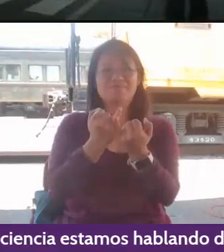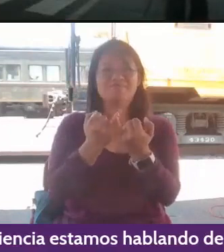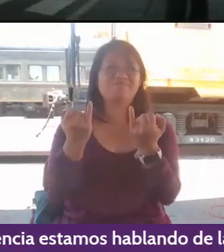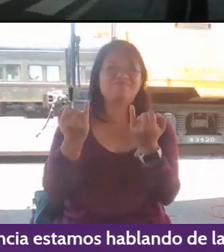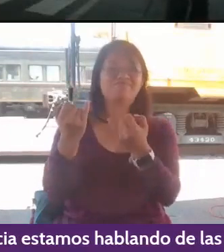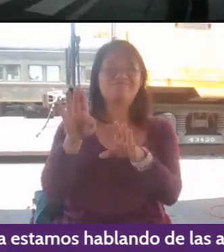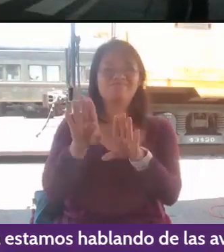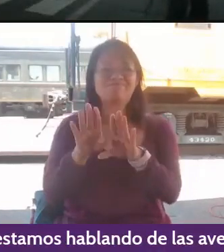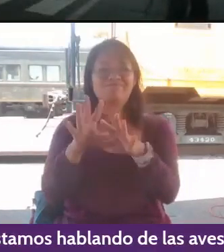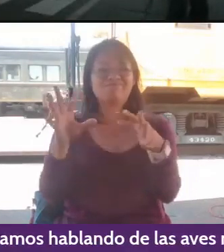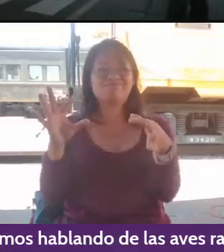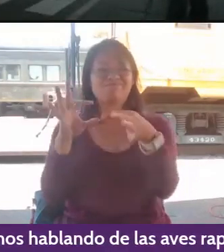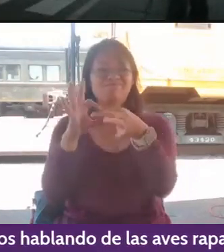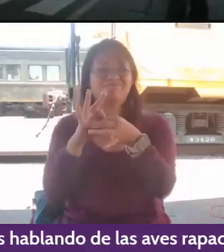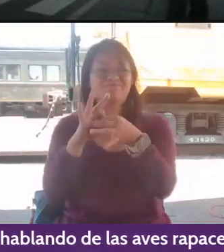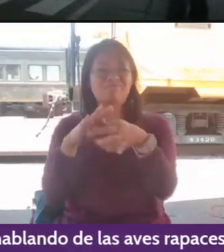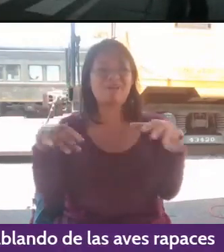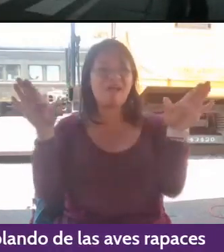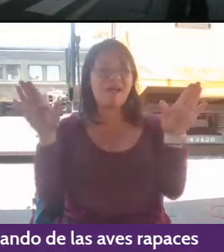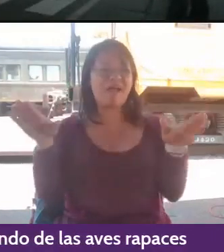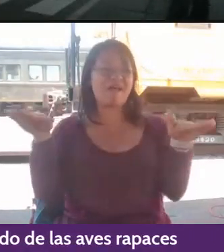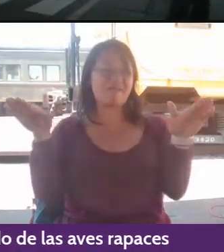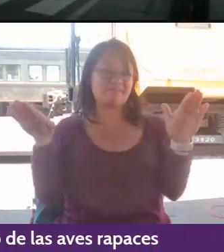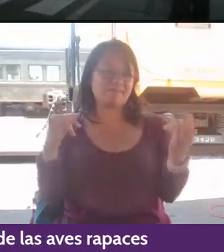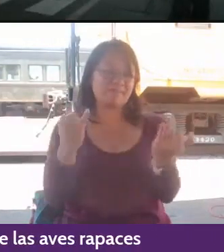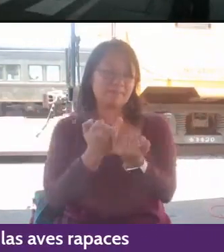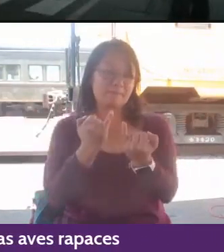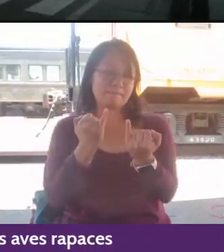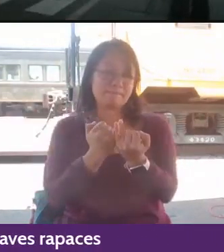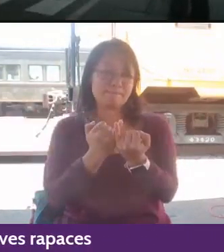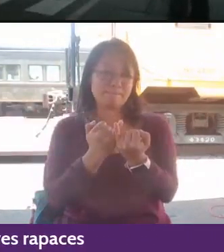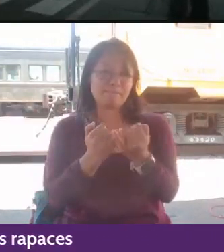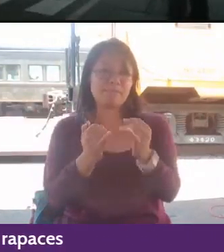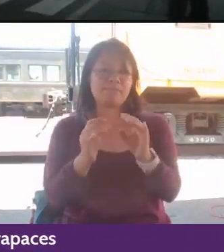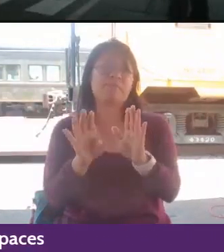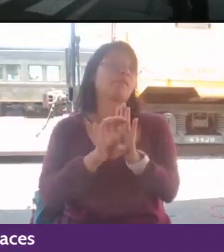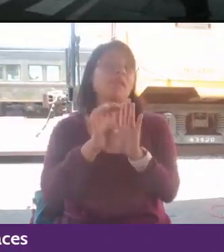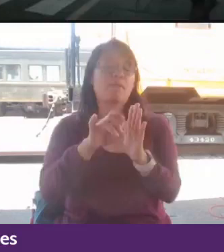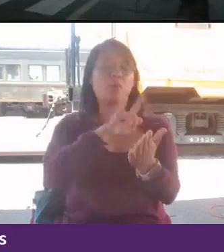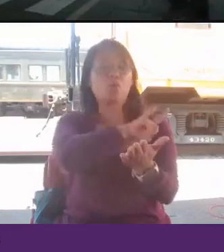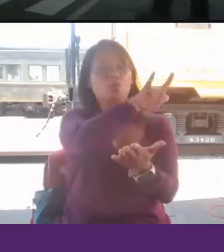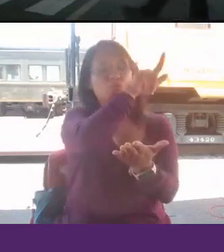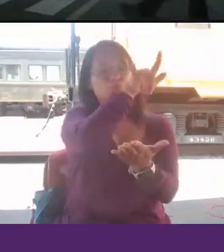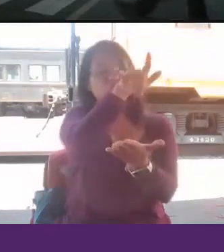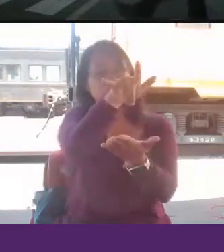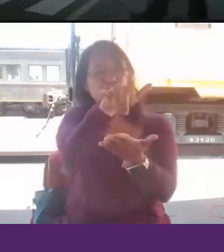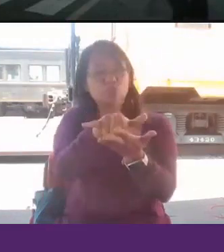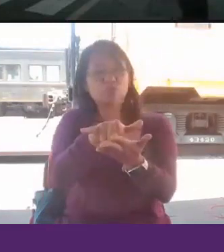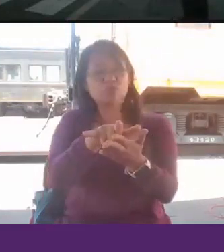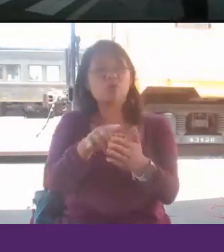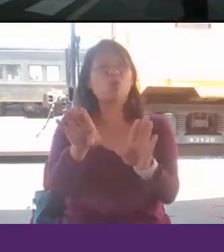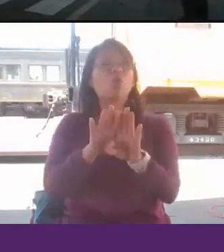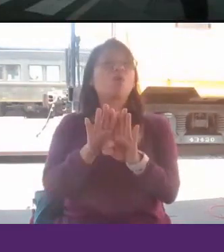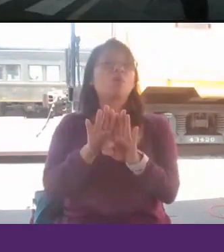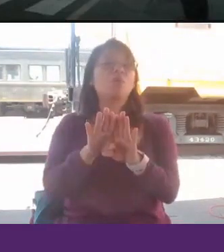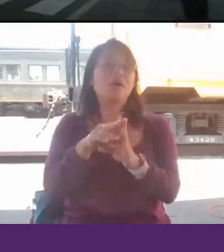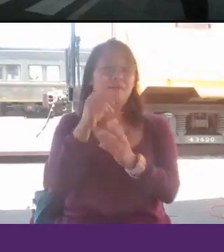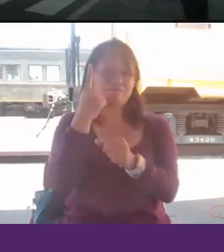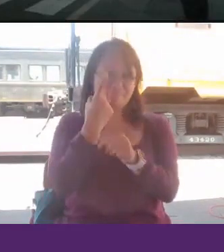despegue y aterrizaje de las grandes aves rapaces, que como, sobre todo el aterrizaje, cómo aterrizan proyectando las patas primero,